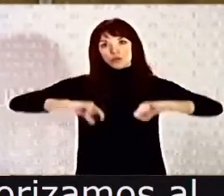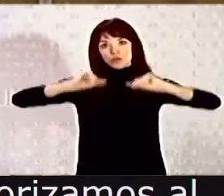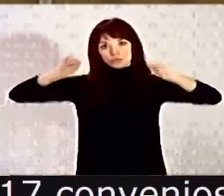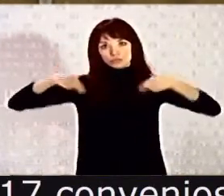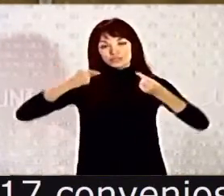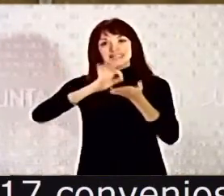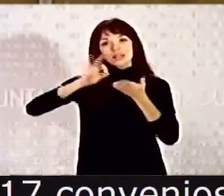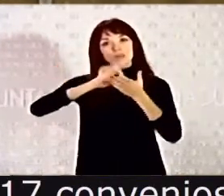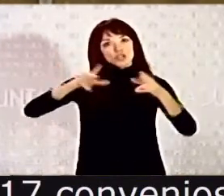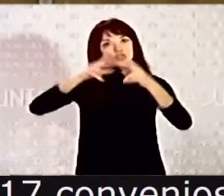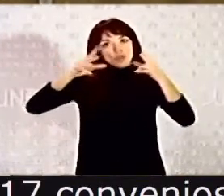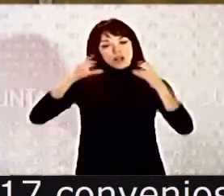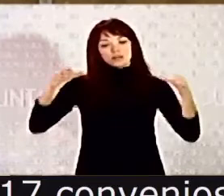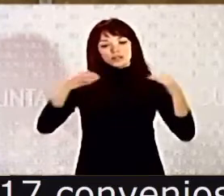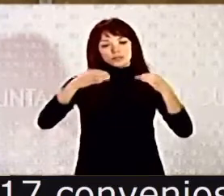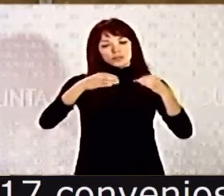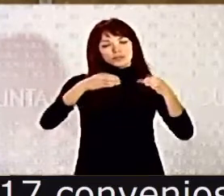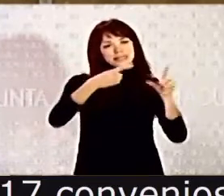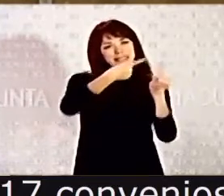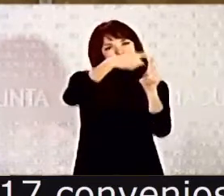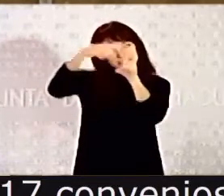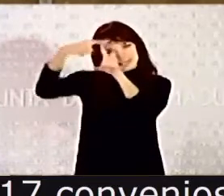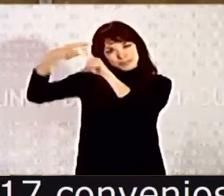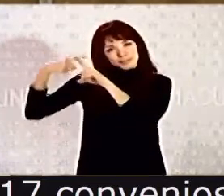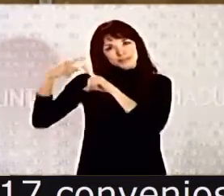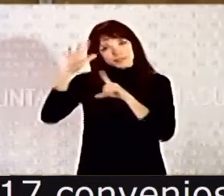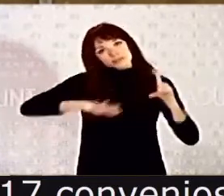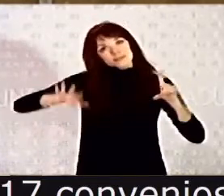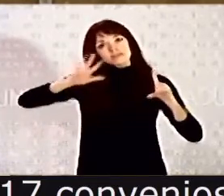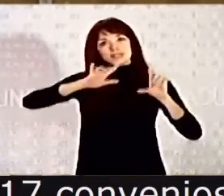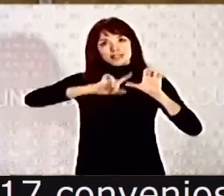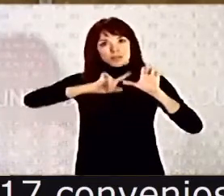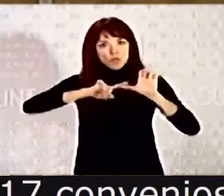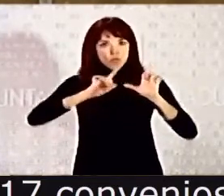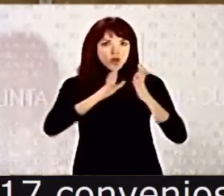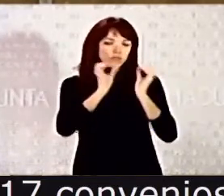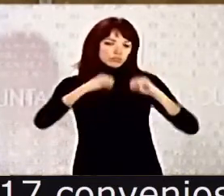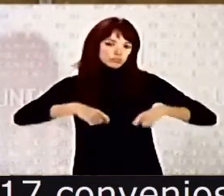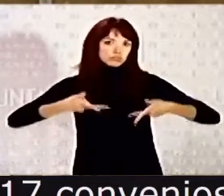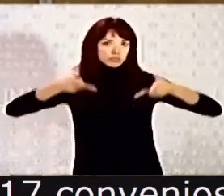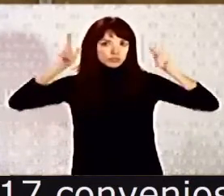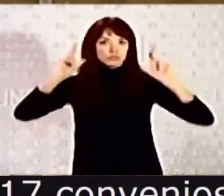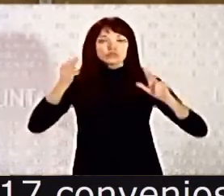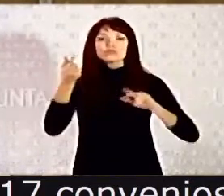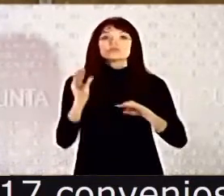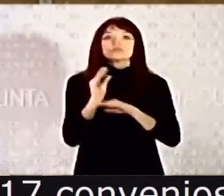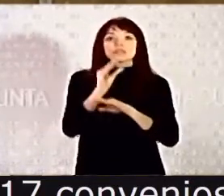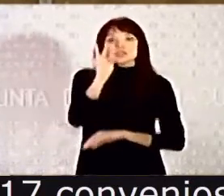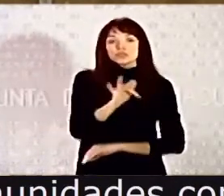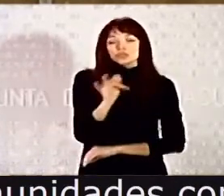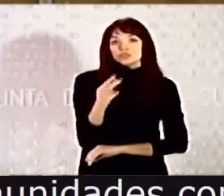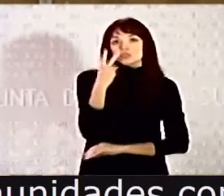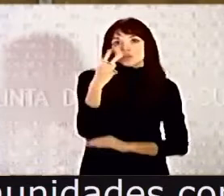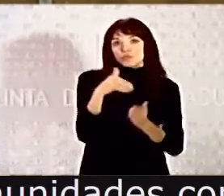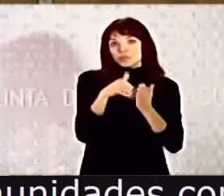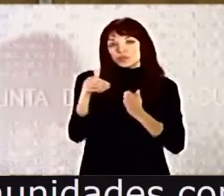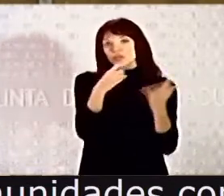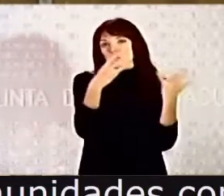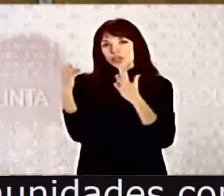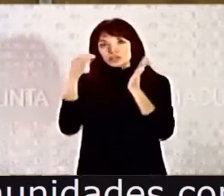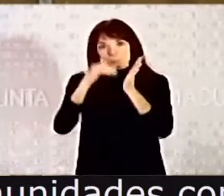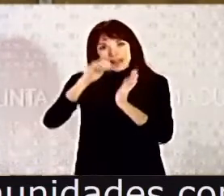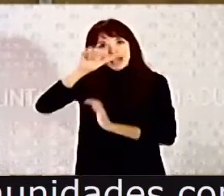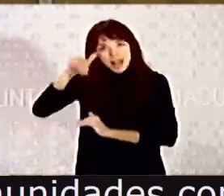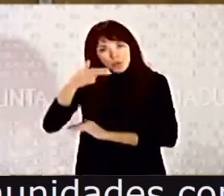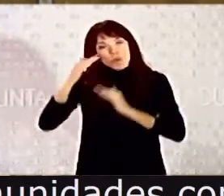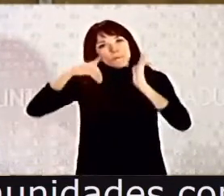base de distintas mancomunidades de nuestra región, con una financiación total de 2.800.000 euros,